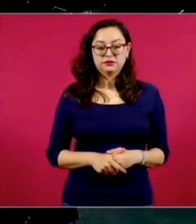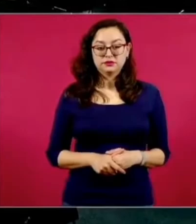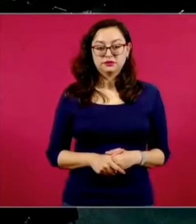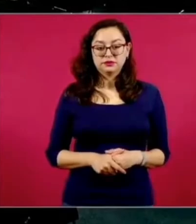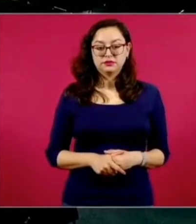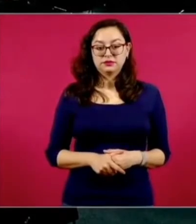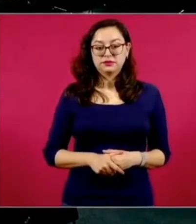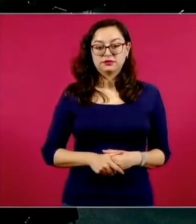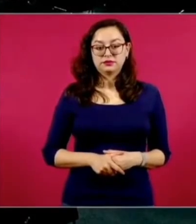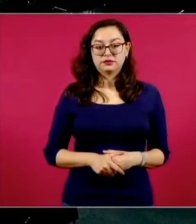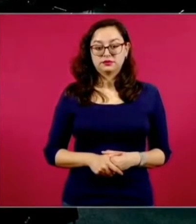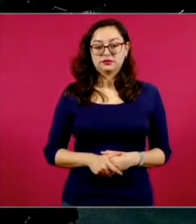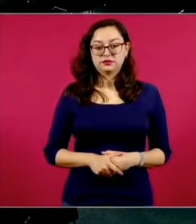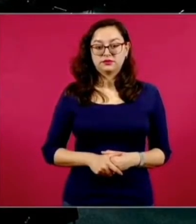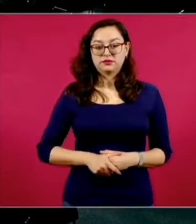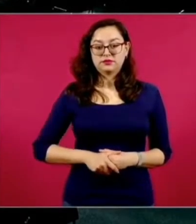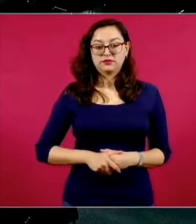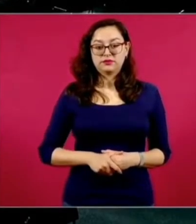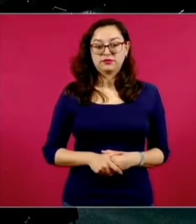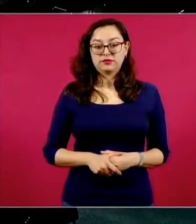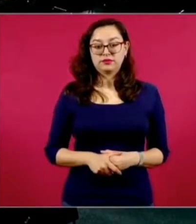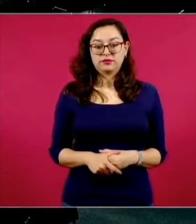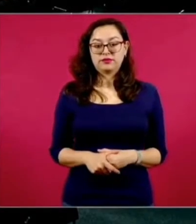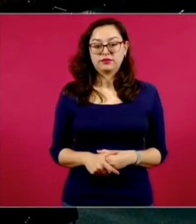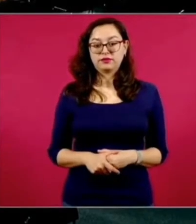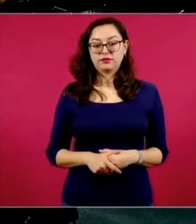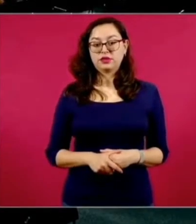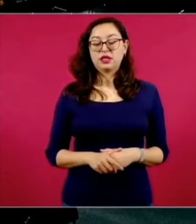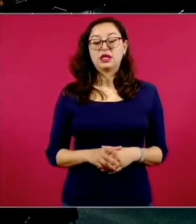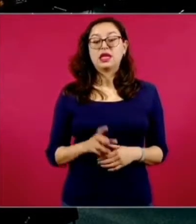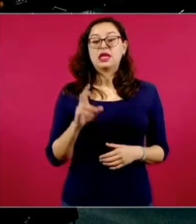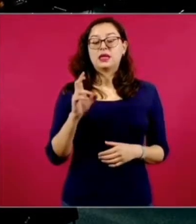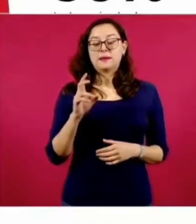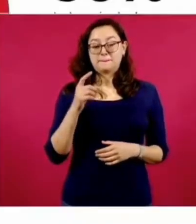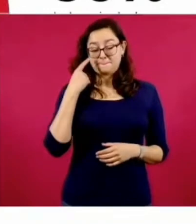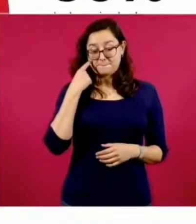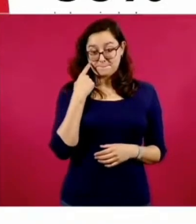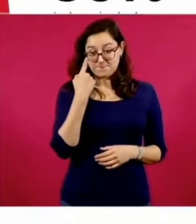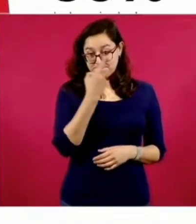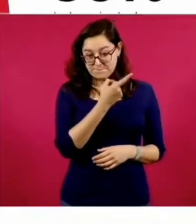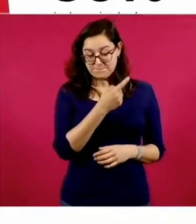esto es de los 39%